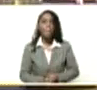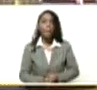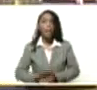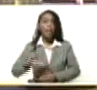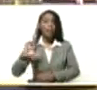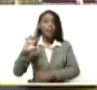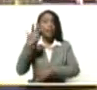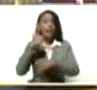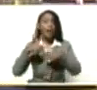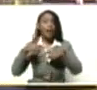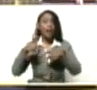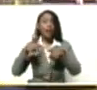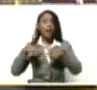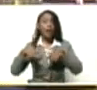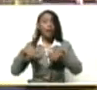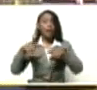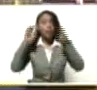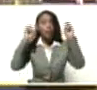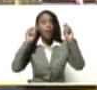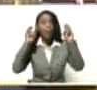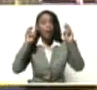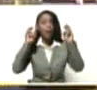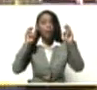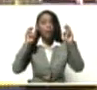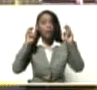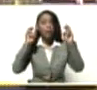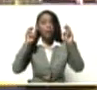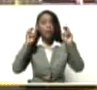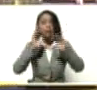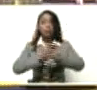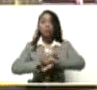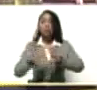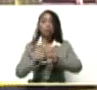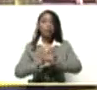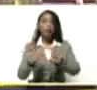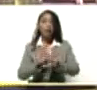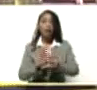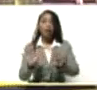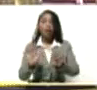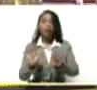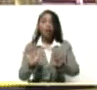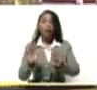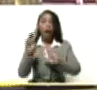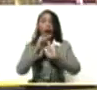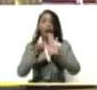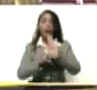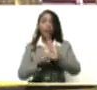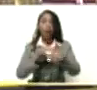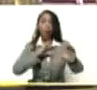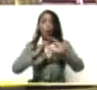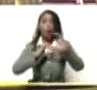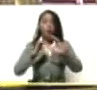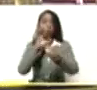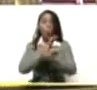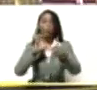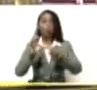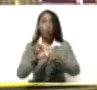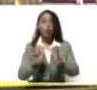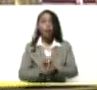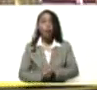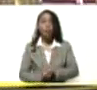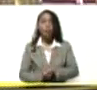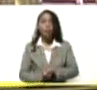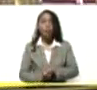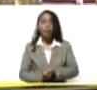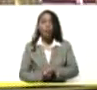tercer elemento de la nueva época, ya a nivel comunicacional y cultural,